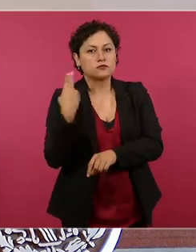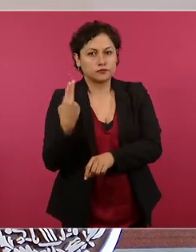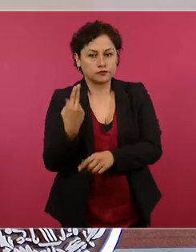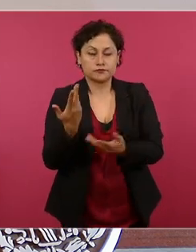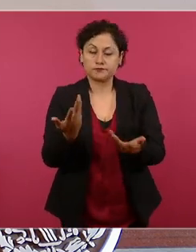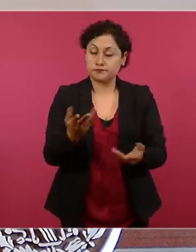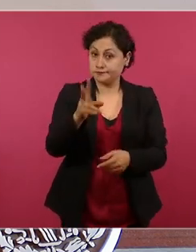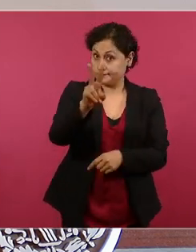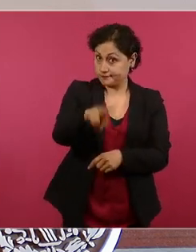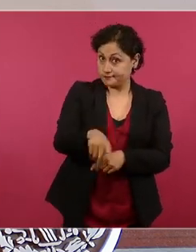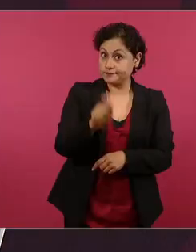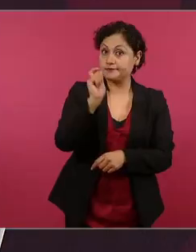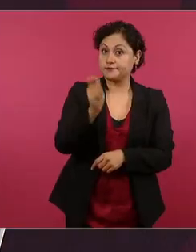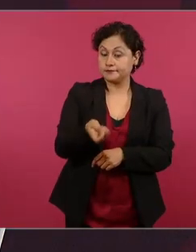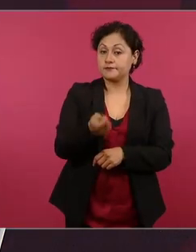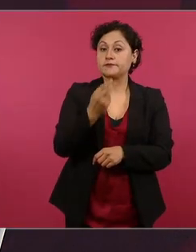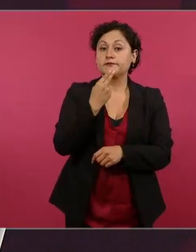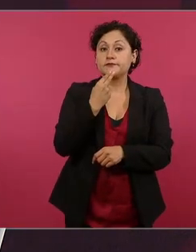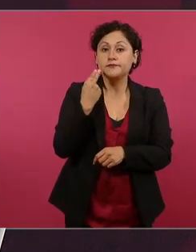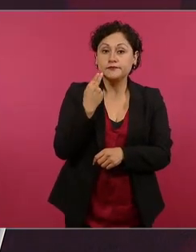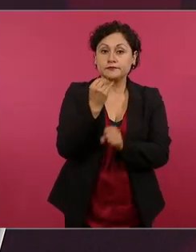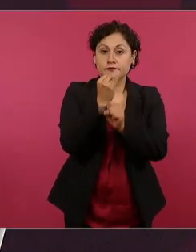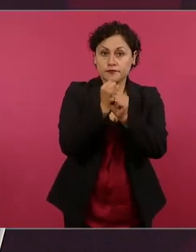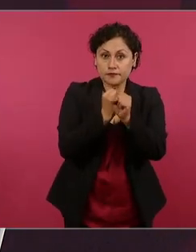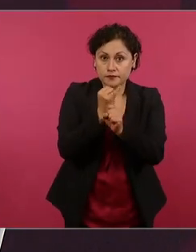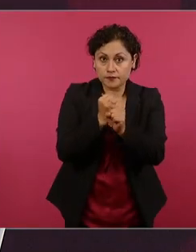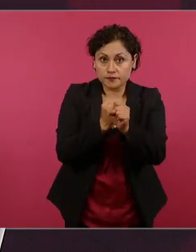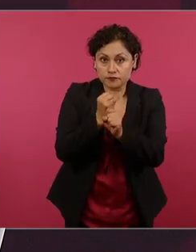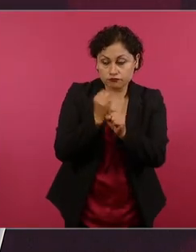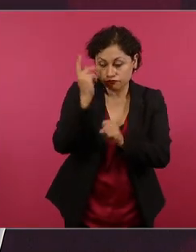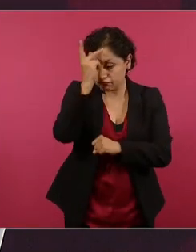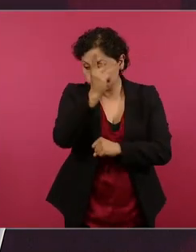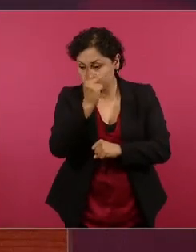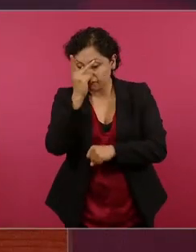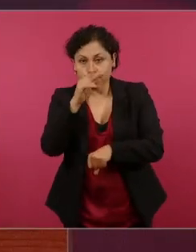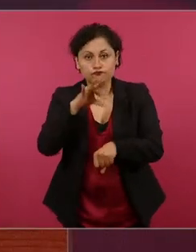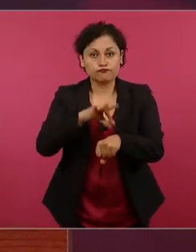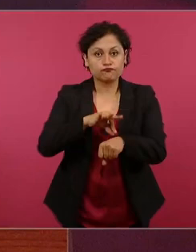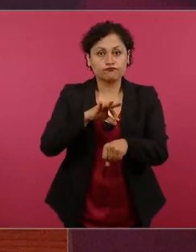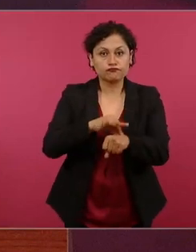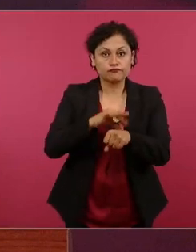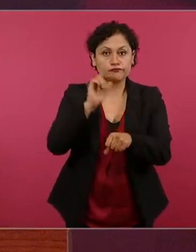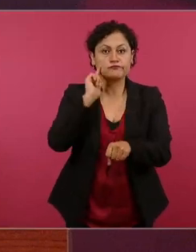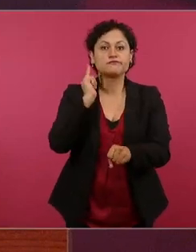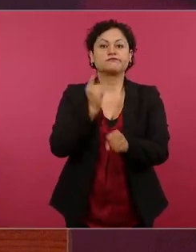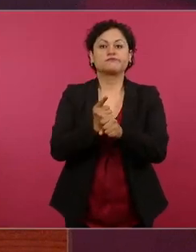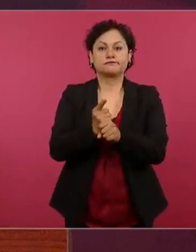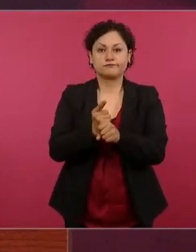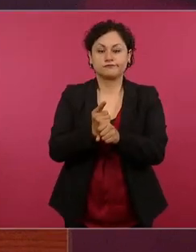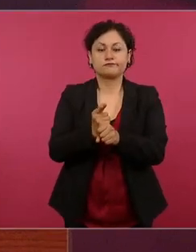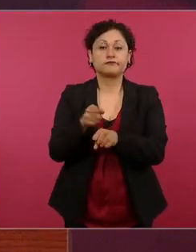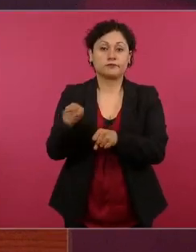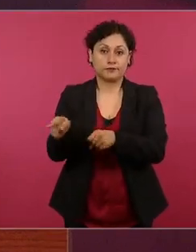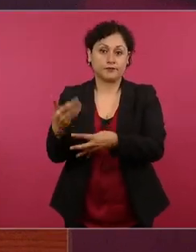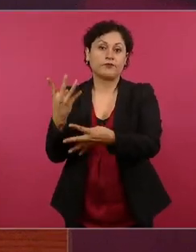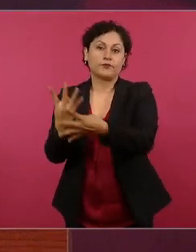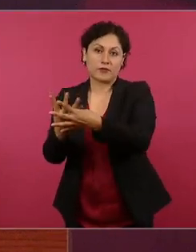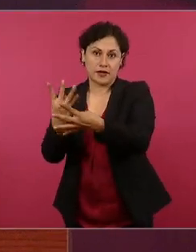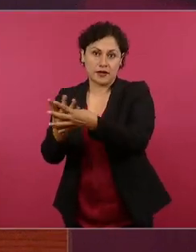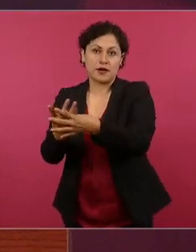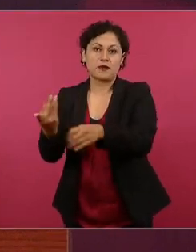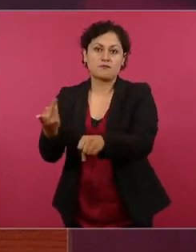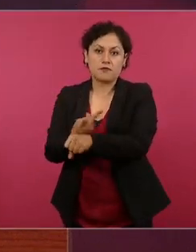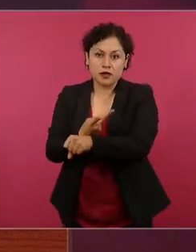las investigaciones de salud mental se ha visto que así como ocurrió en este penal,